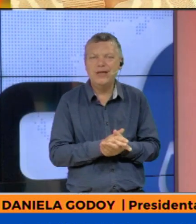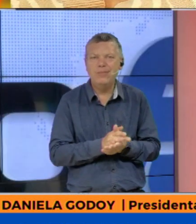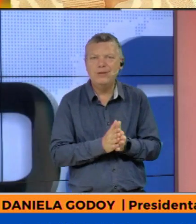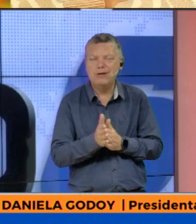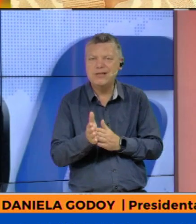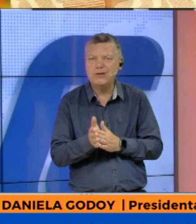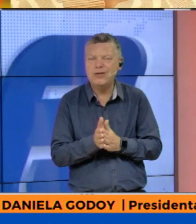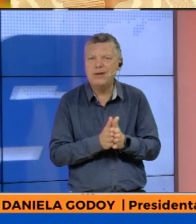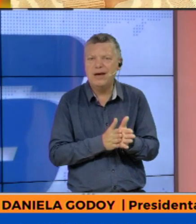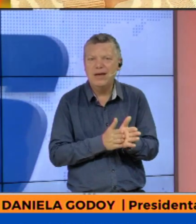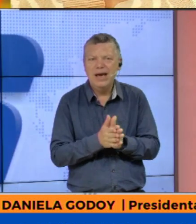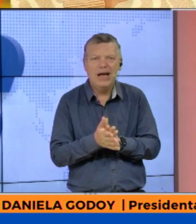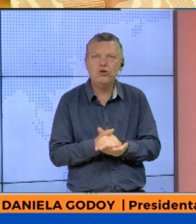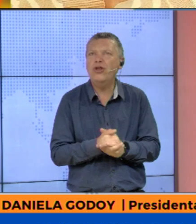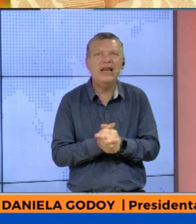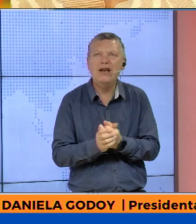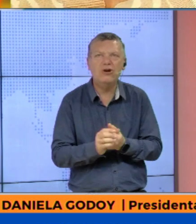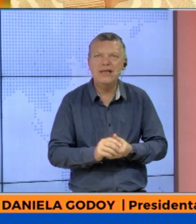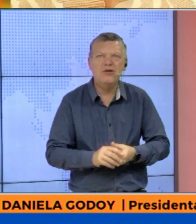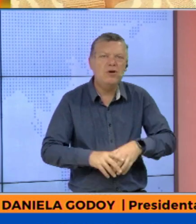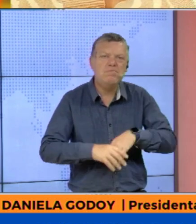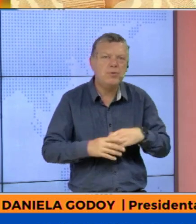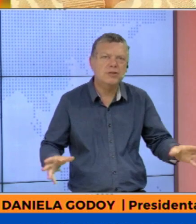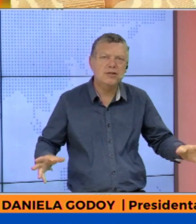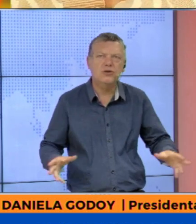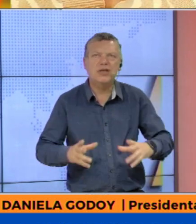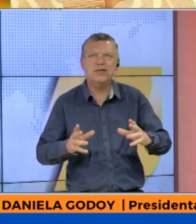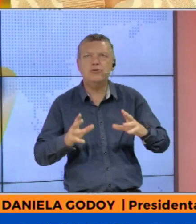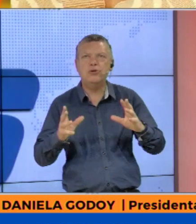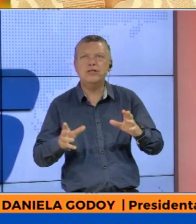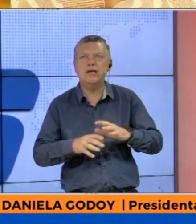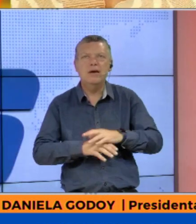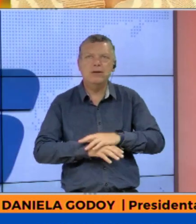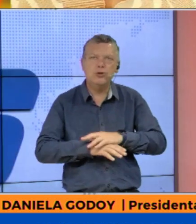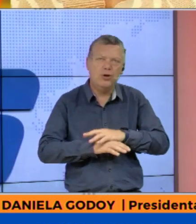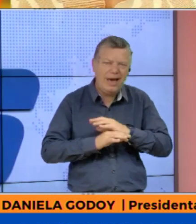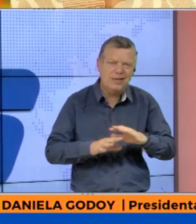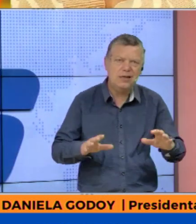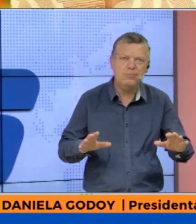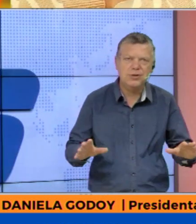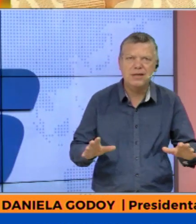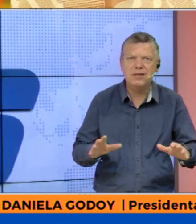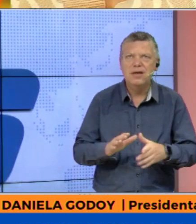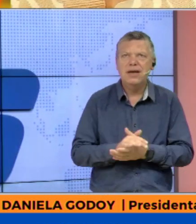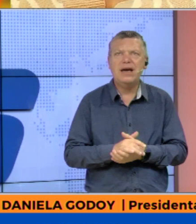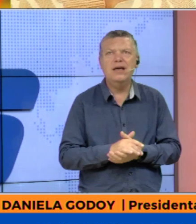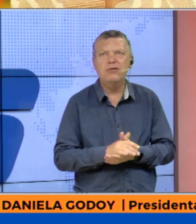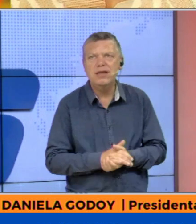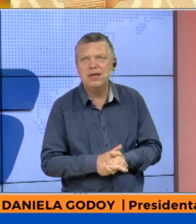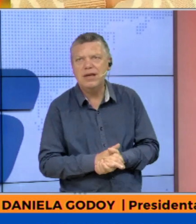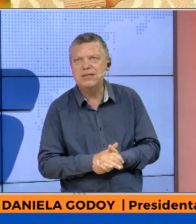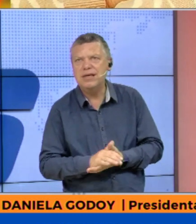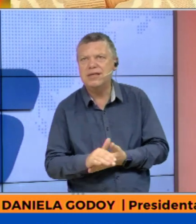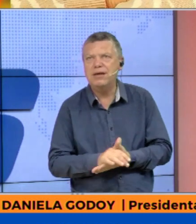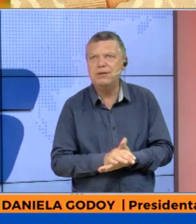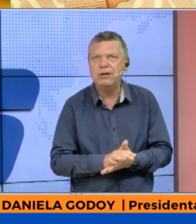le damos visualización también a todas las localidades. No importa si son 300, 200, para nosotros es importante cada localidad de